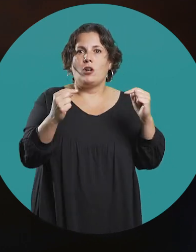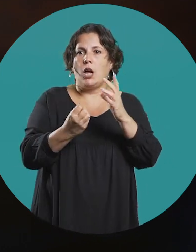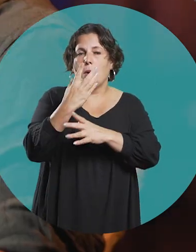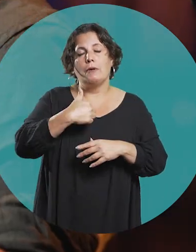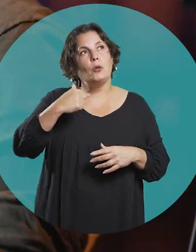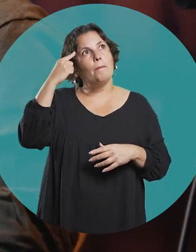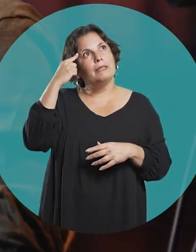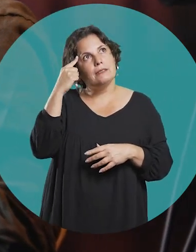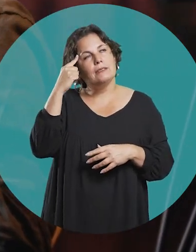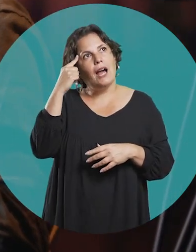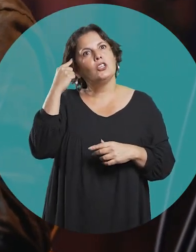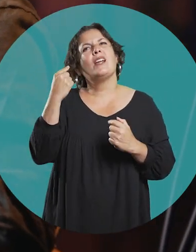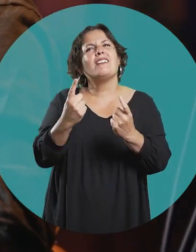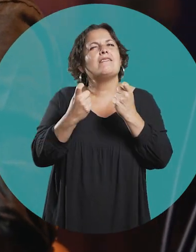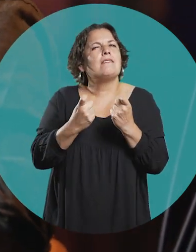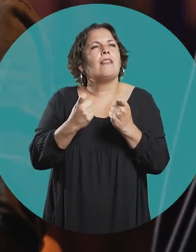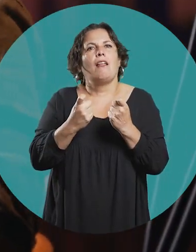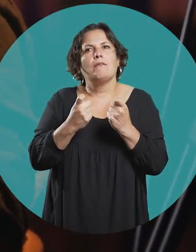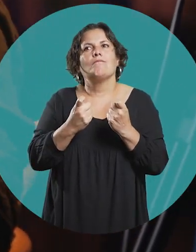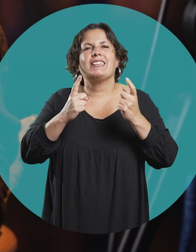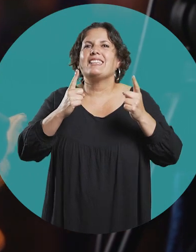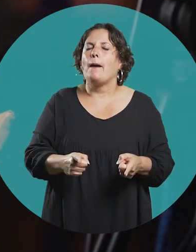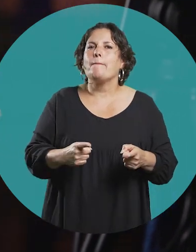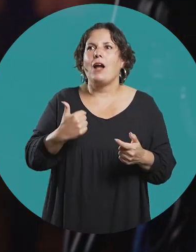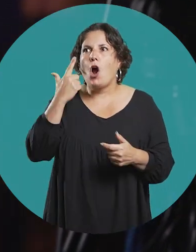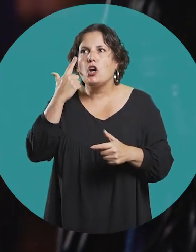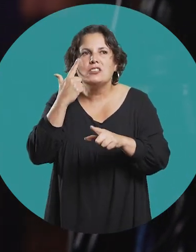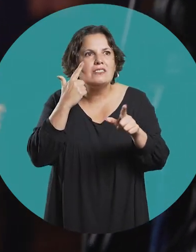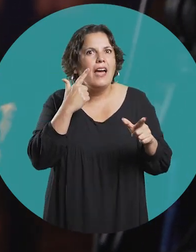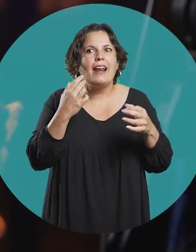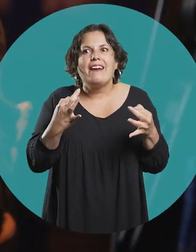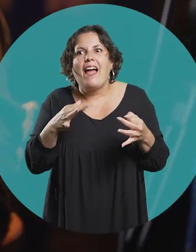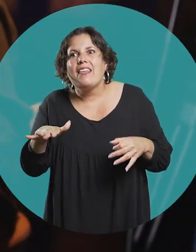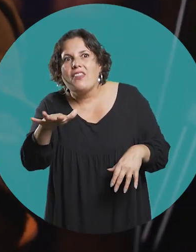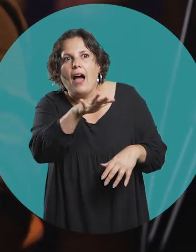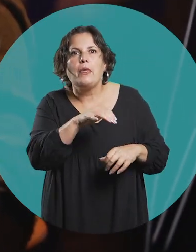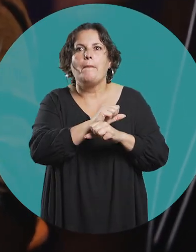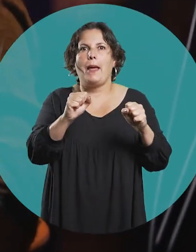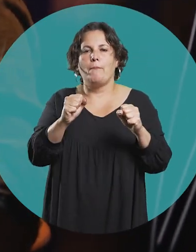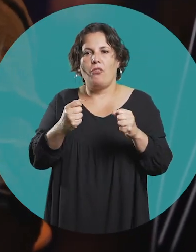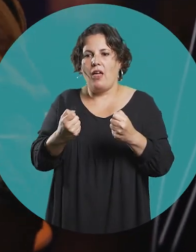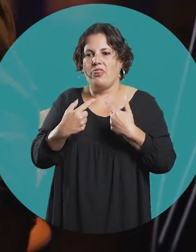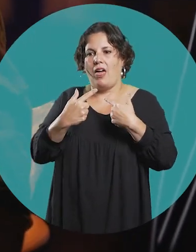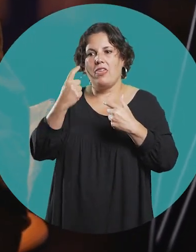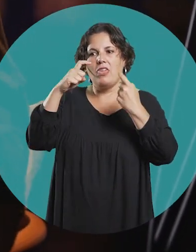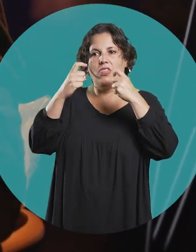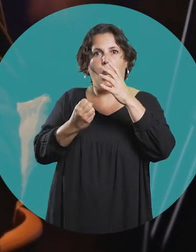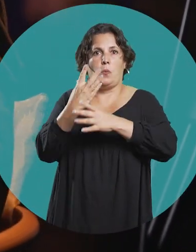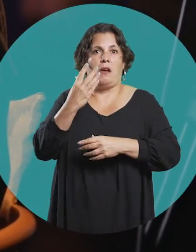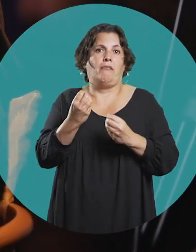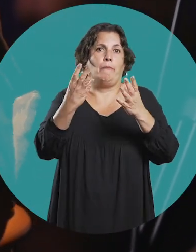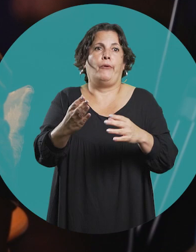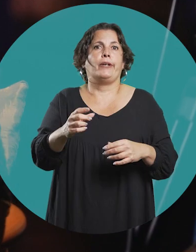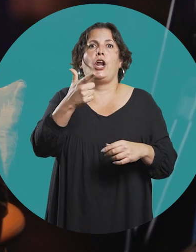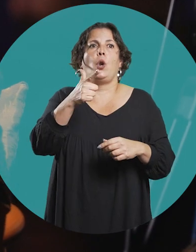me quedé pensando en esta necesidad también de conocer otras realidades para poder inspirarte, porque uno